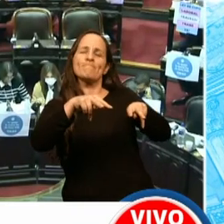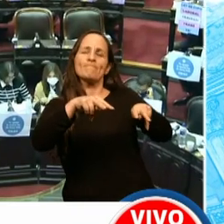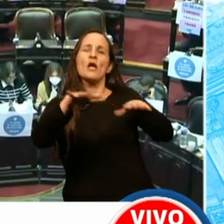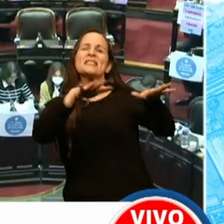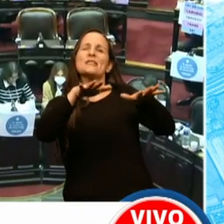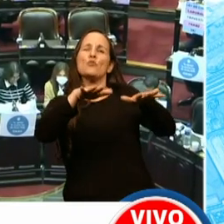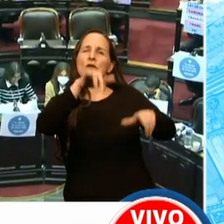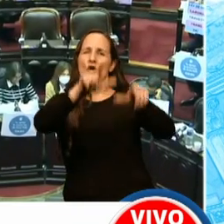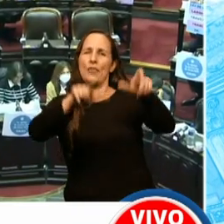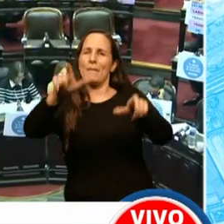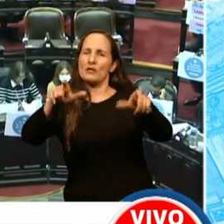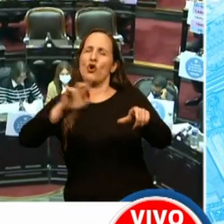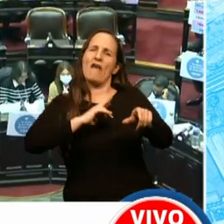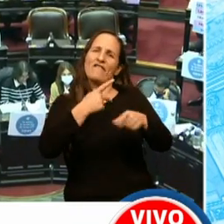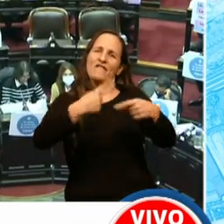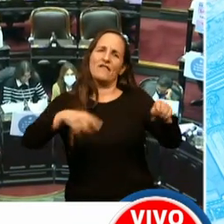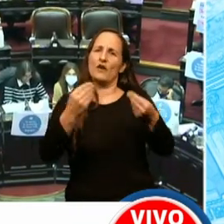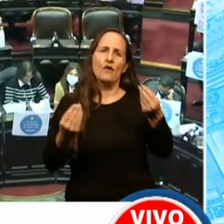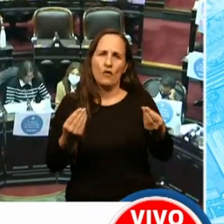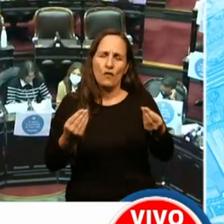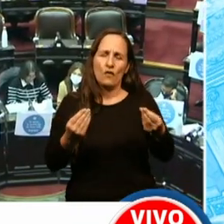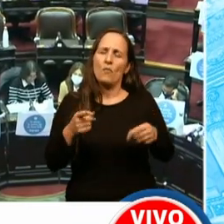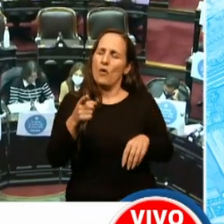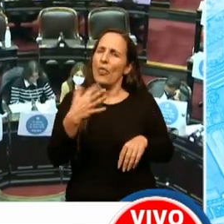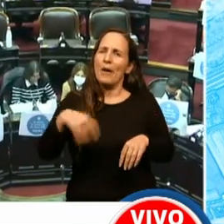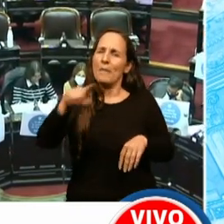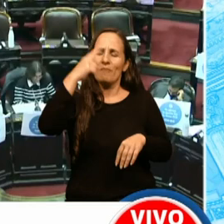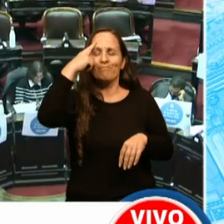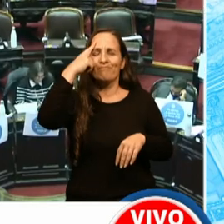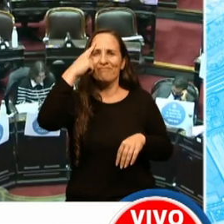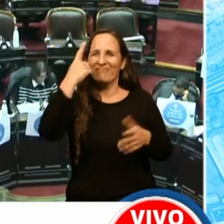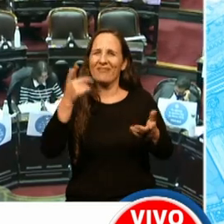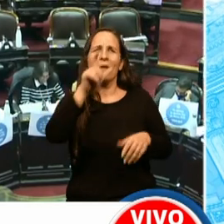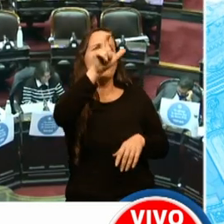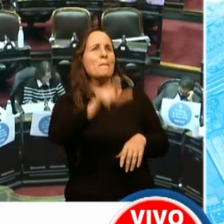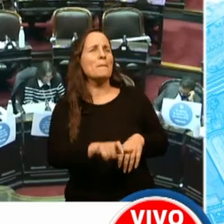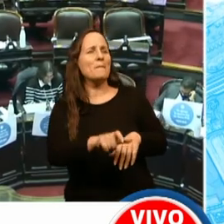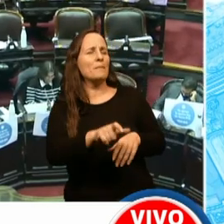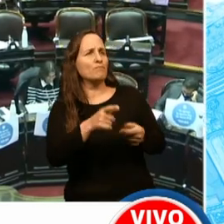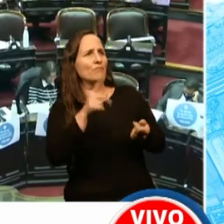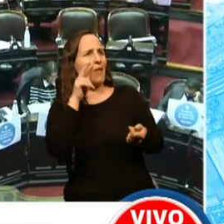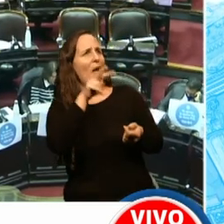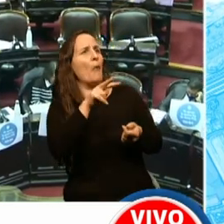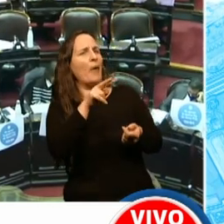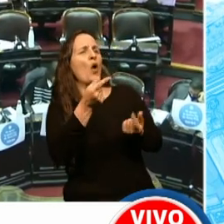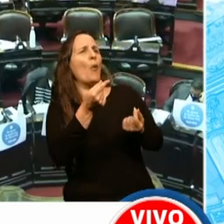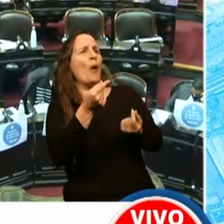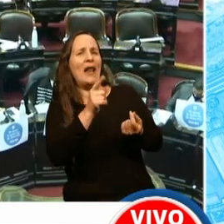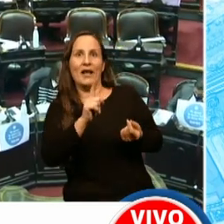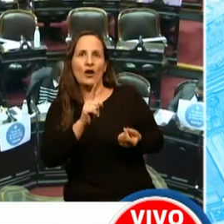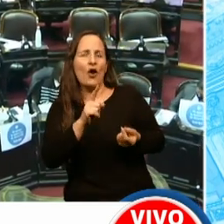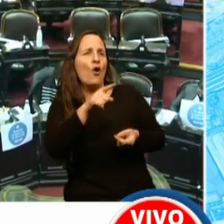todas estas personas y entender que no podemos valorar al ser humano por lo que vemos sino por lo que es por su